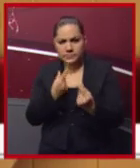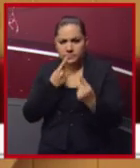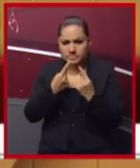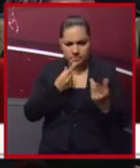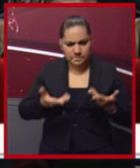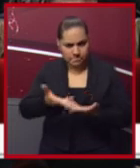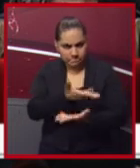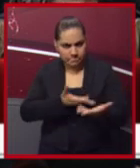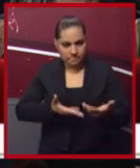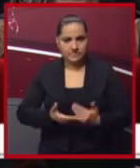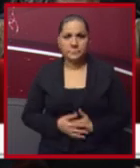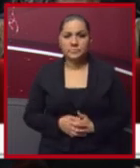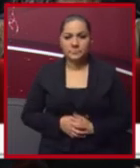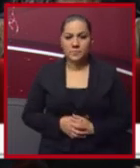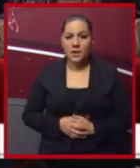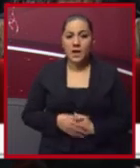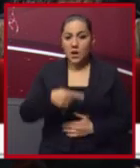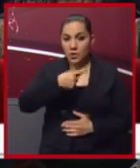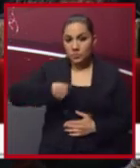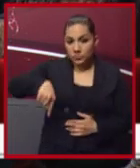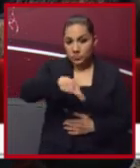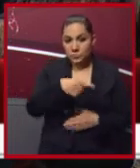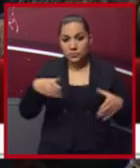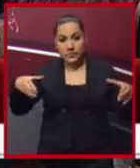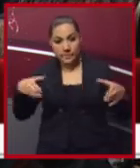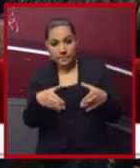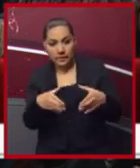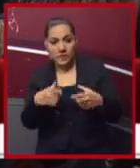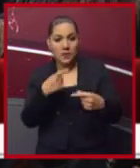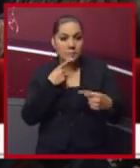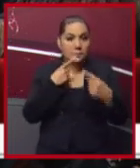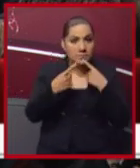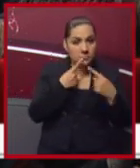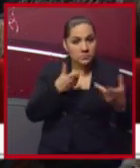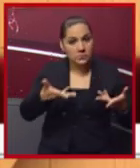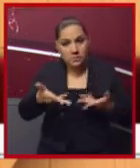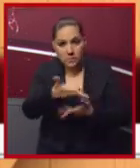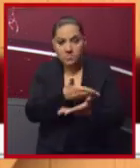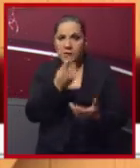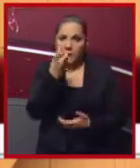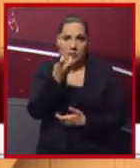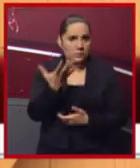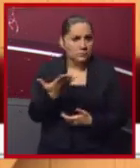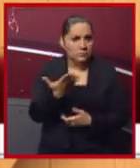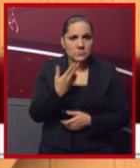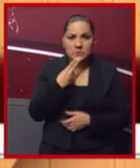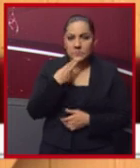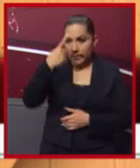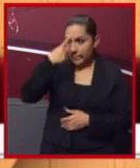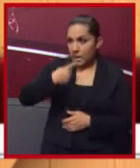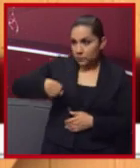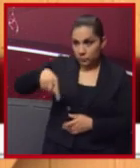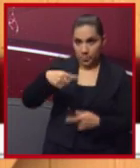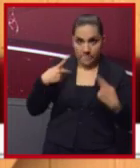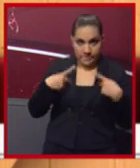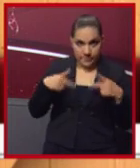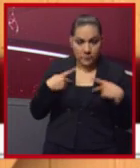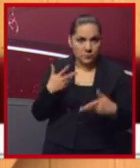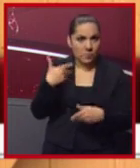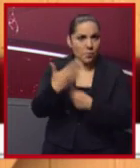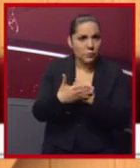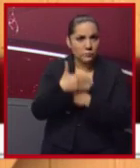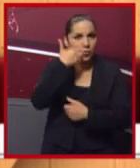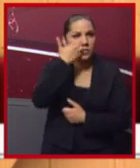Las audiencias nos van a permitir recabar la opinión de los interesados en el tema y que la reforma constitucional que vamos